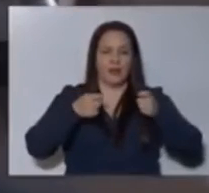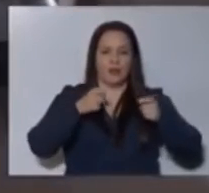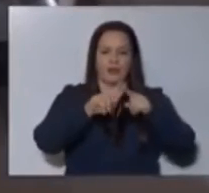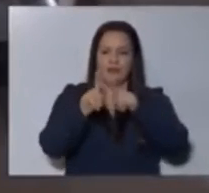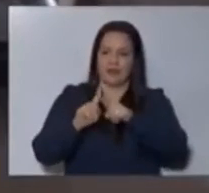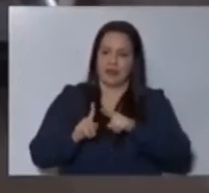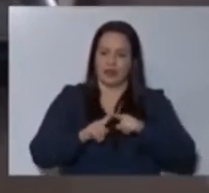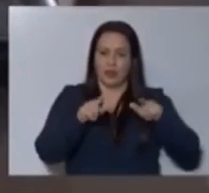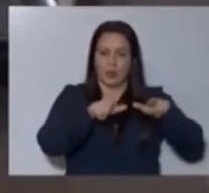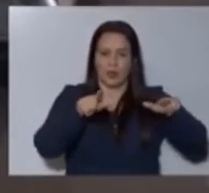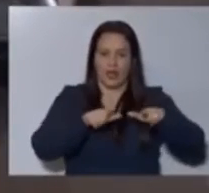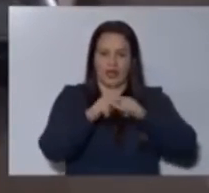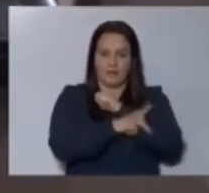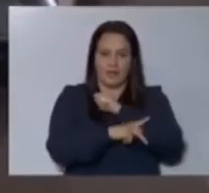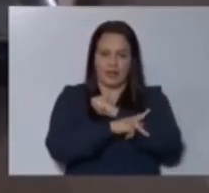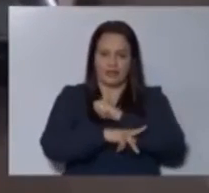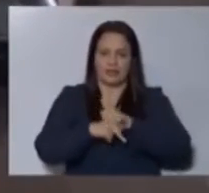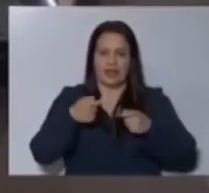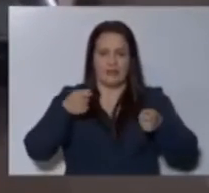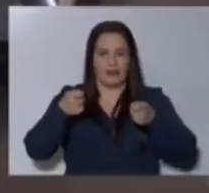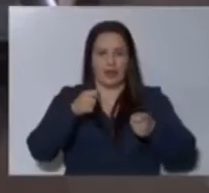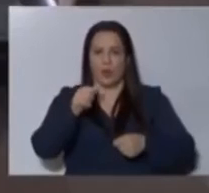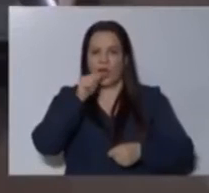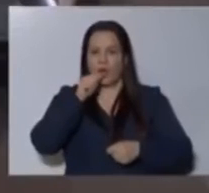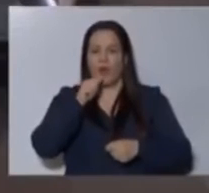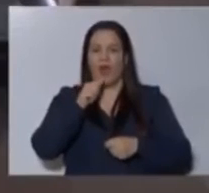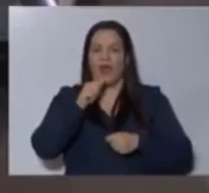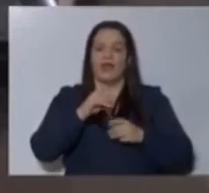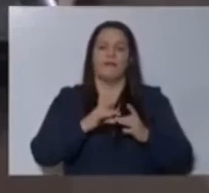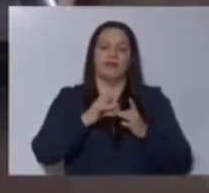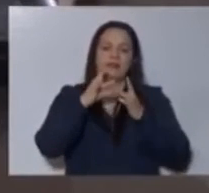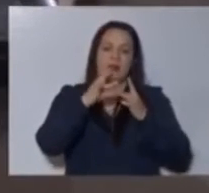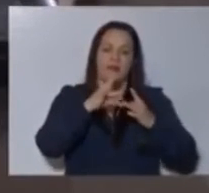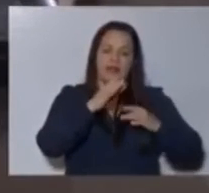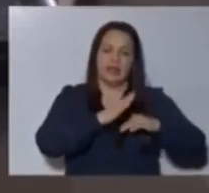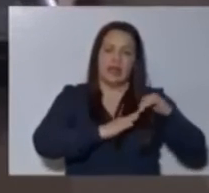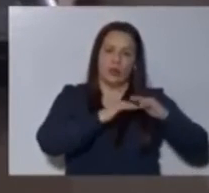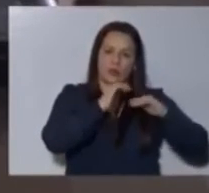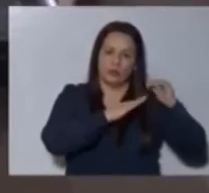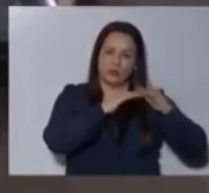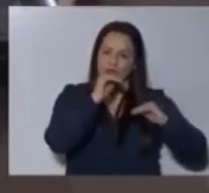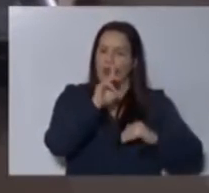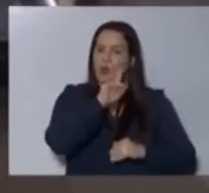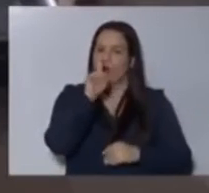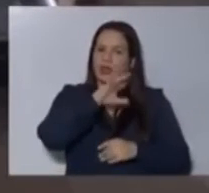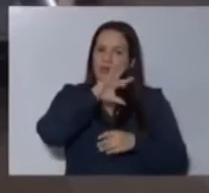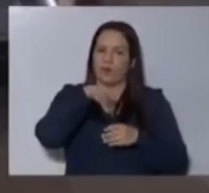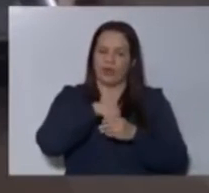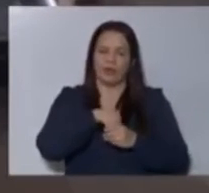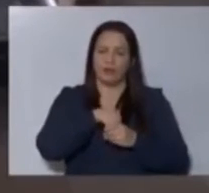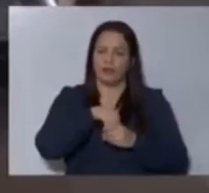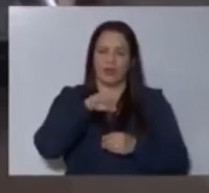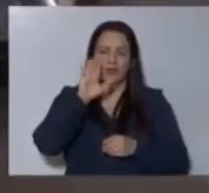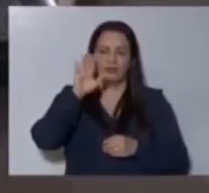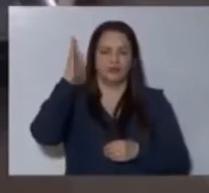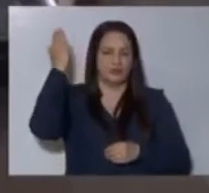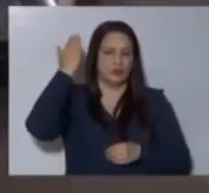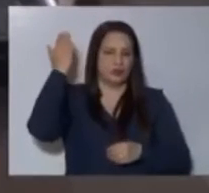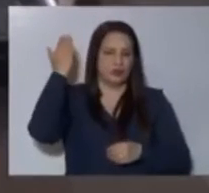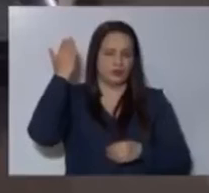país, indispensable para los sectores como el de construcción, que no estuvo tomado en cuenta tampoco en el